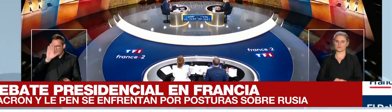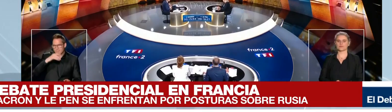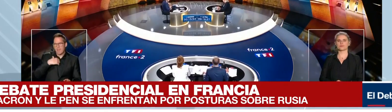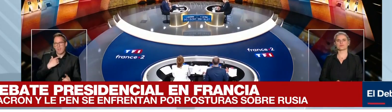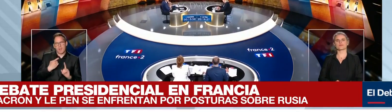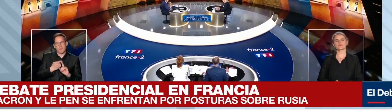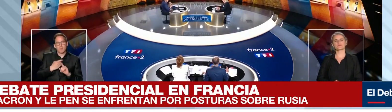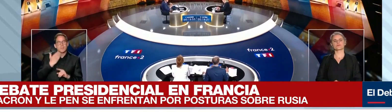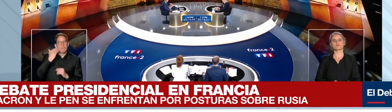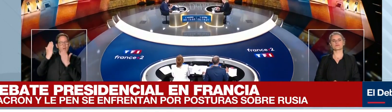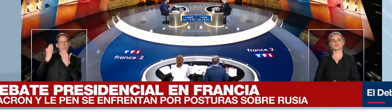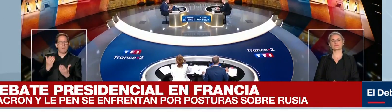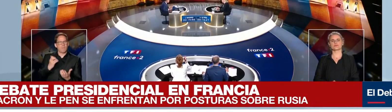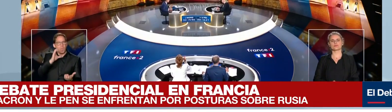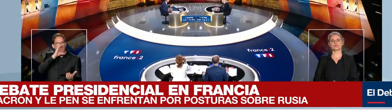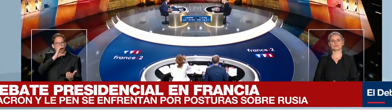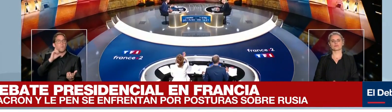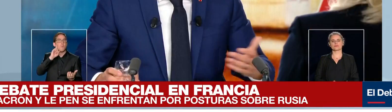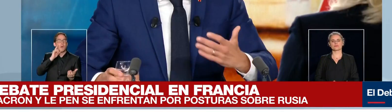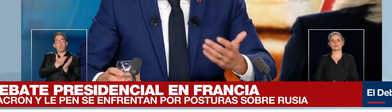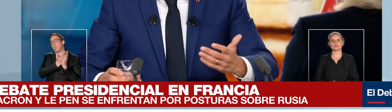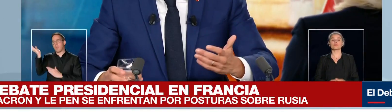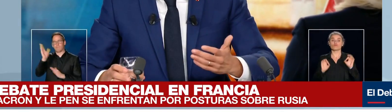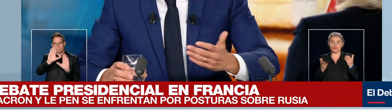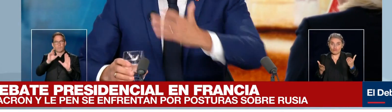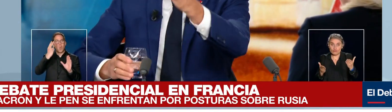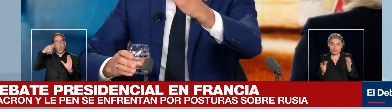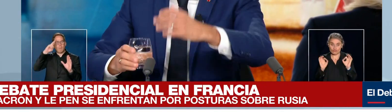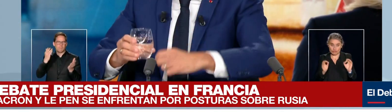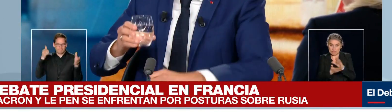Hay que saber de dónde partimos, señora Le Pen. Eso es importante porque está Europa.